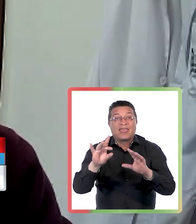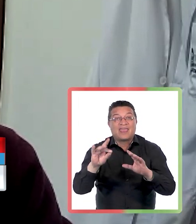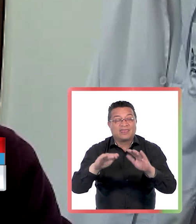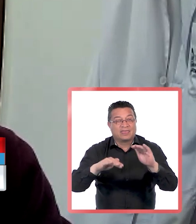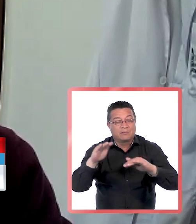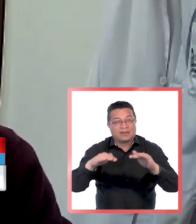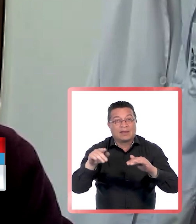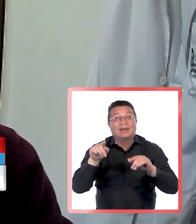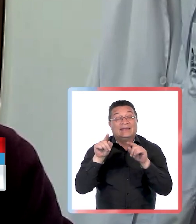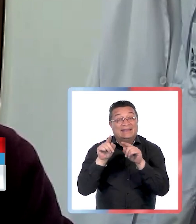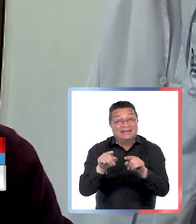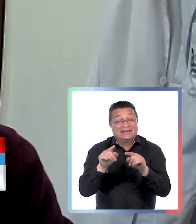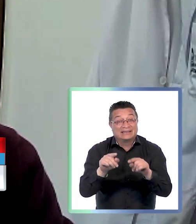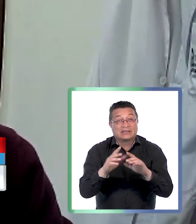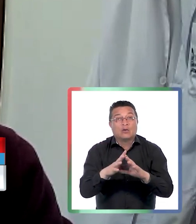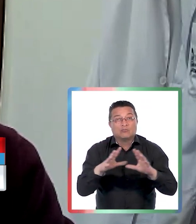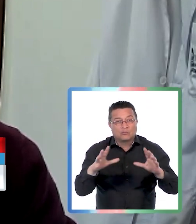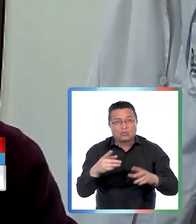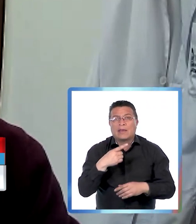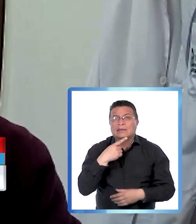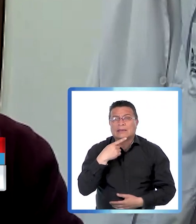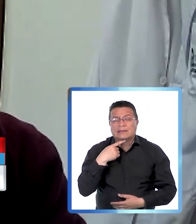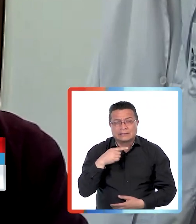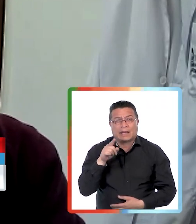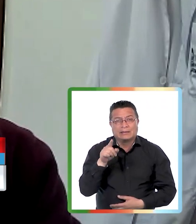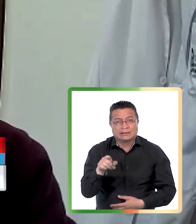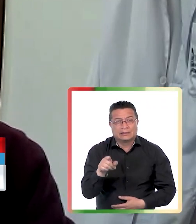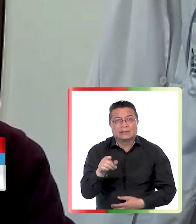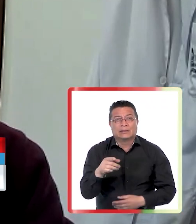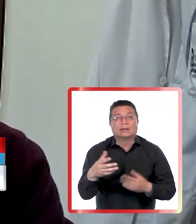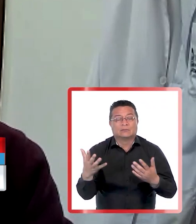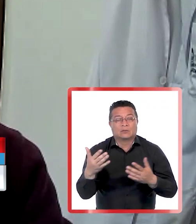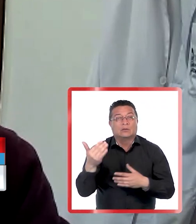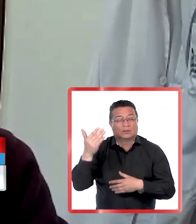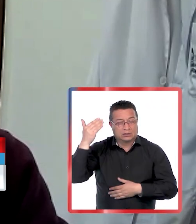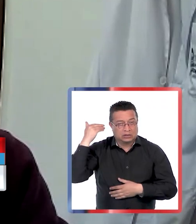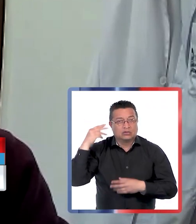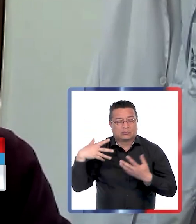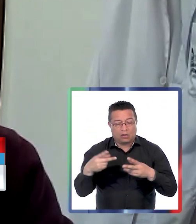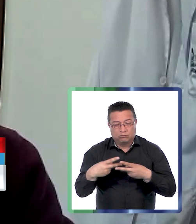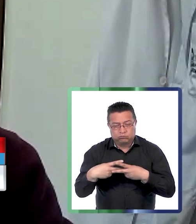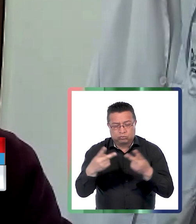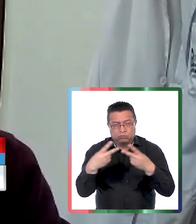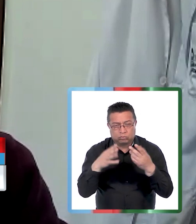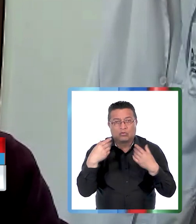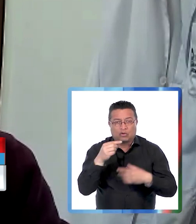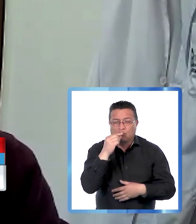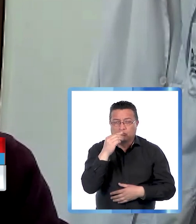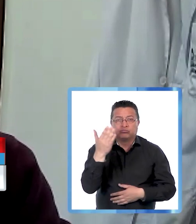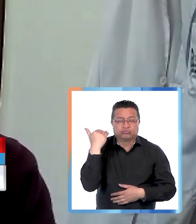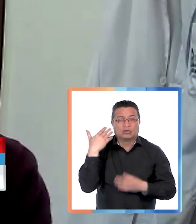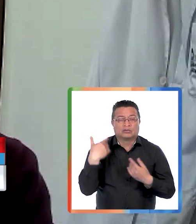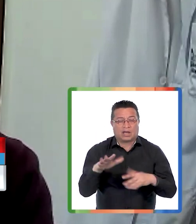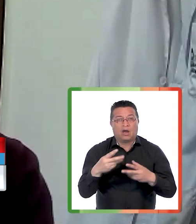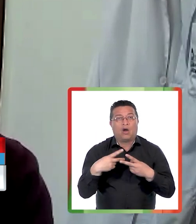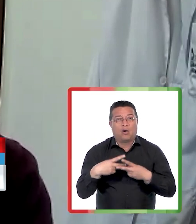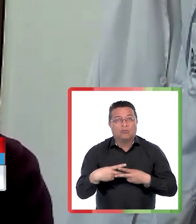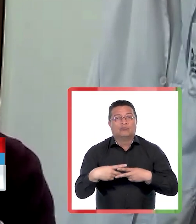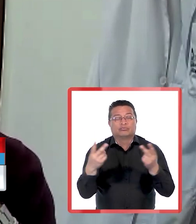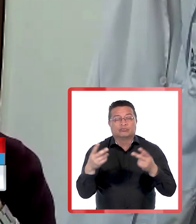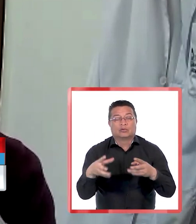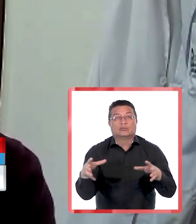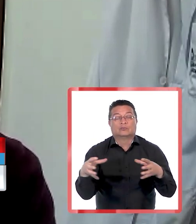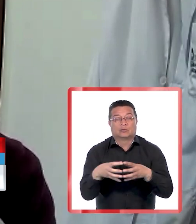la edad. Y eso por un aspecto muy, muy interesante, que hace tiempo que se está publicando, pero recientemente también se